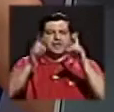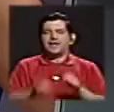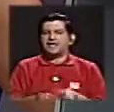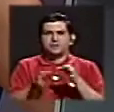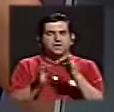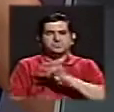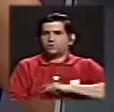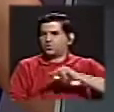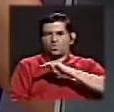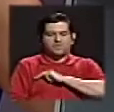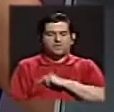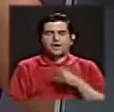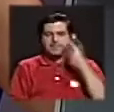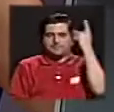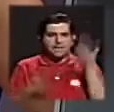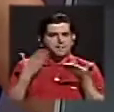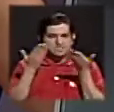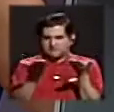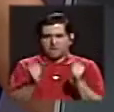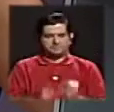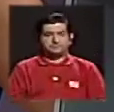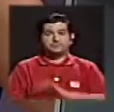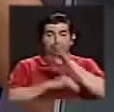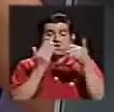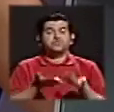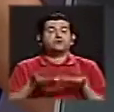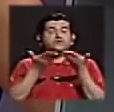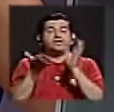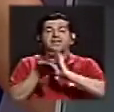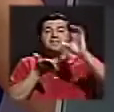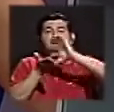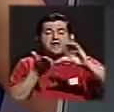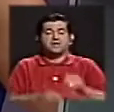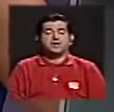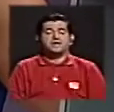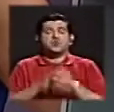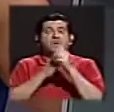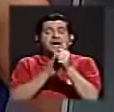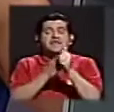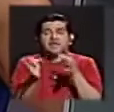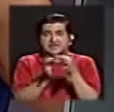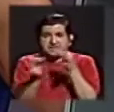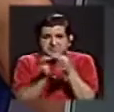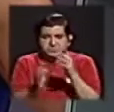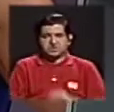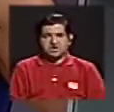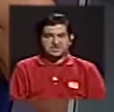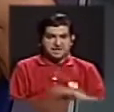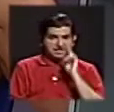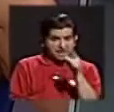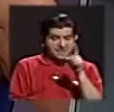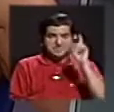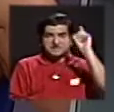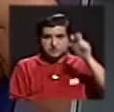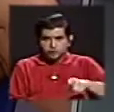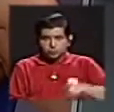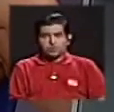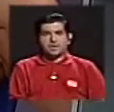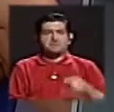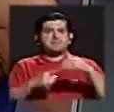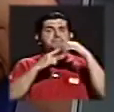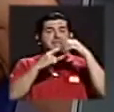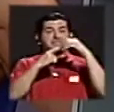ni moral por parte de los padres de familia. Todo se le deja al colegio, a las guías sexuales, y esto debe de